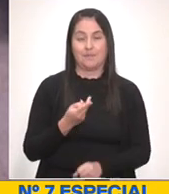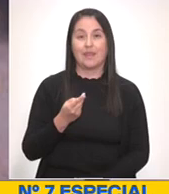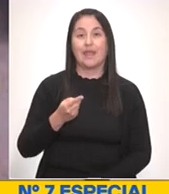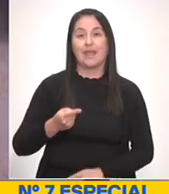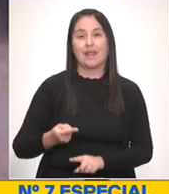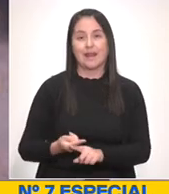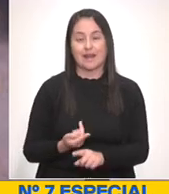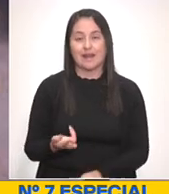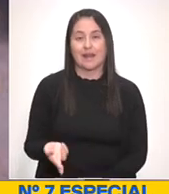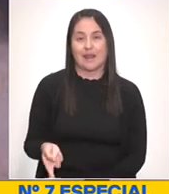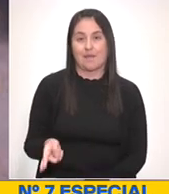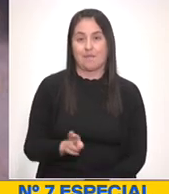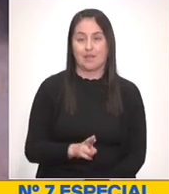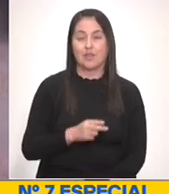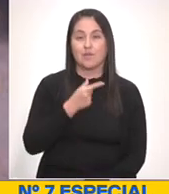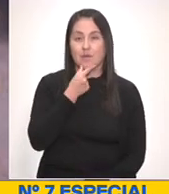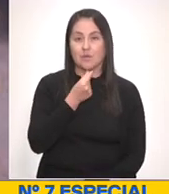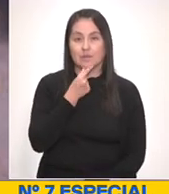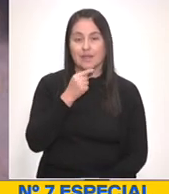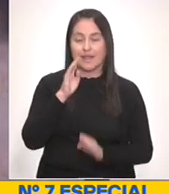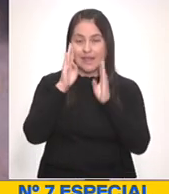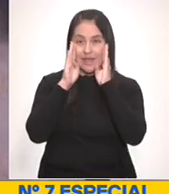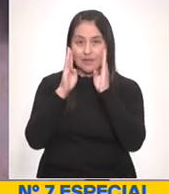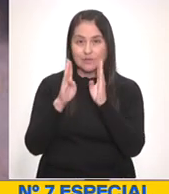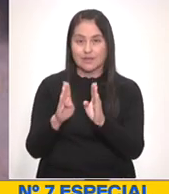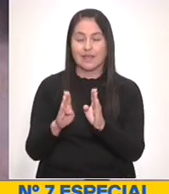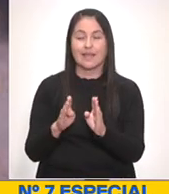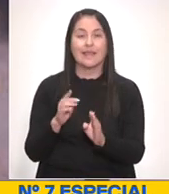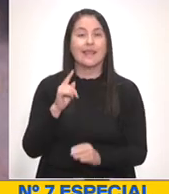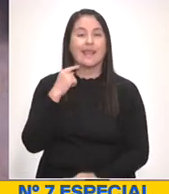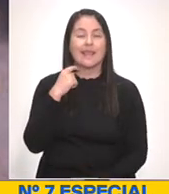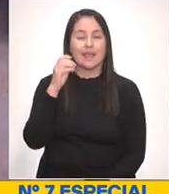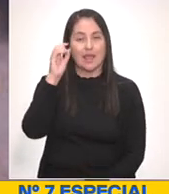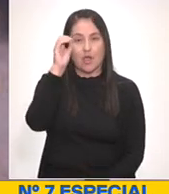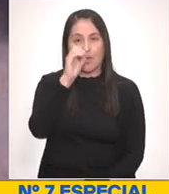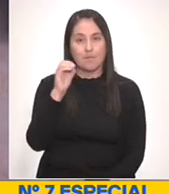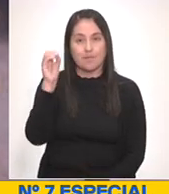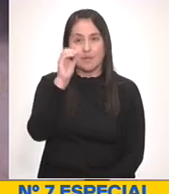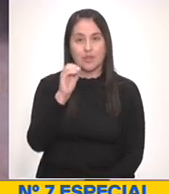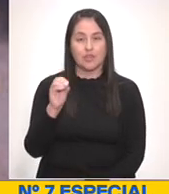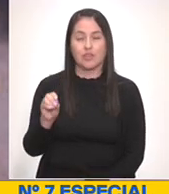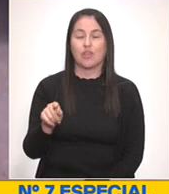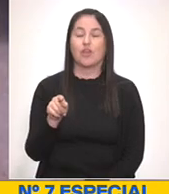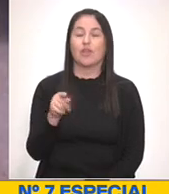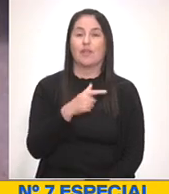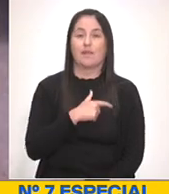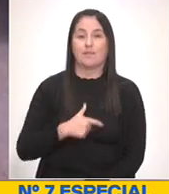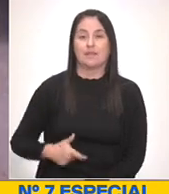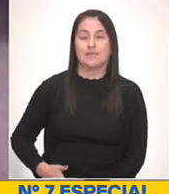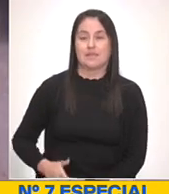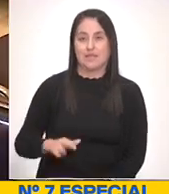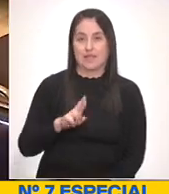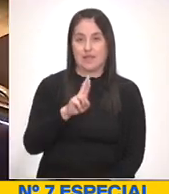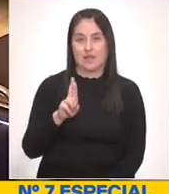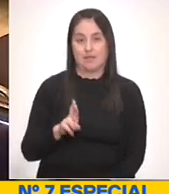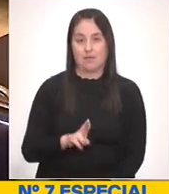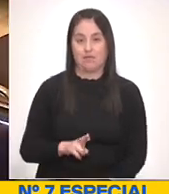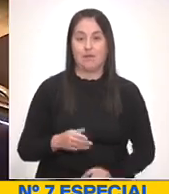gustaría escuchar la opinión del ejecutivo antes de emitir al menos mi votación Muchas gracias